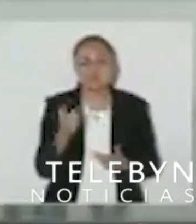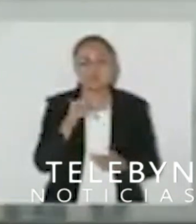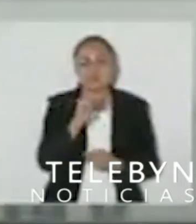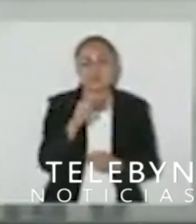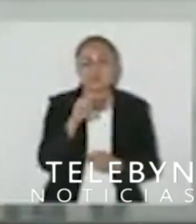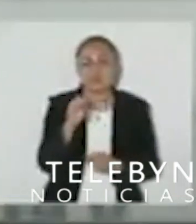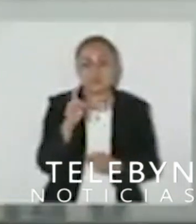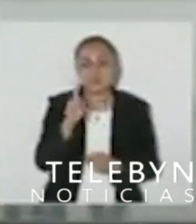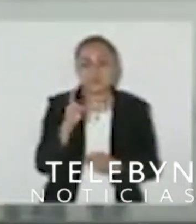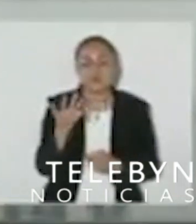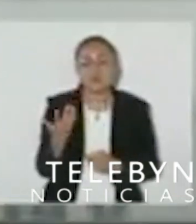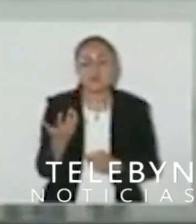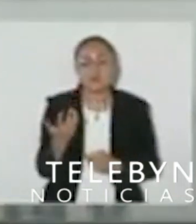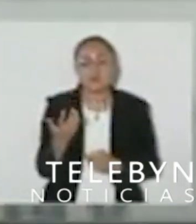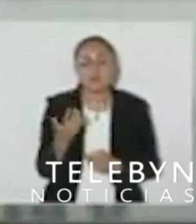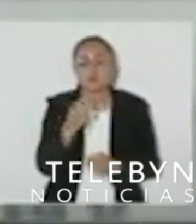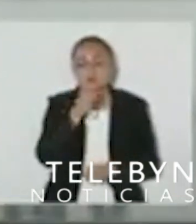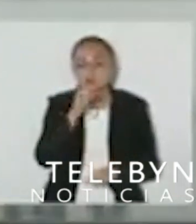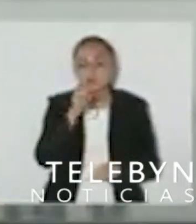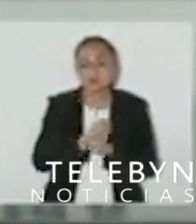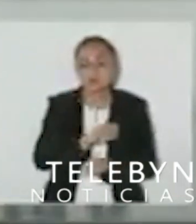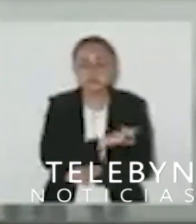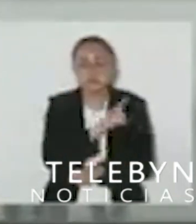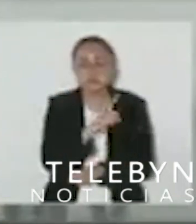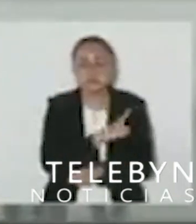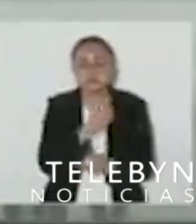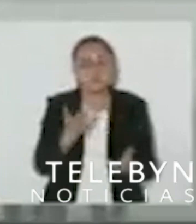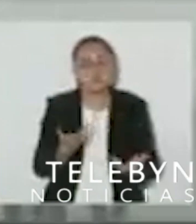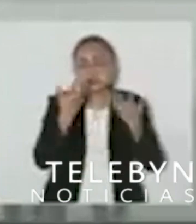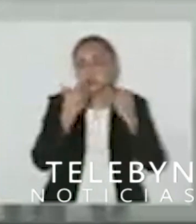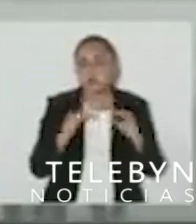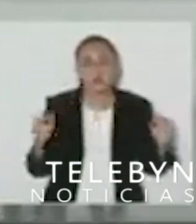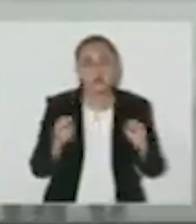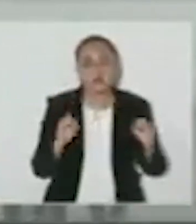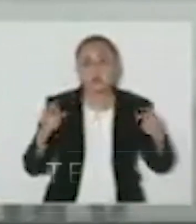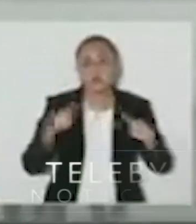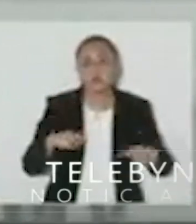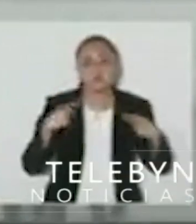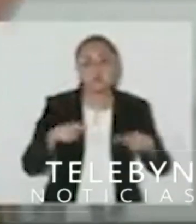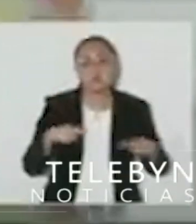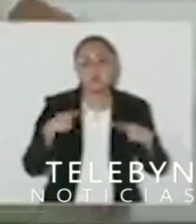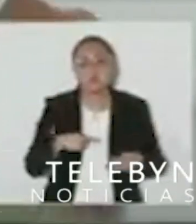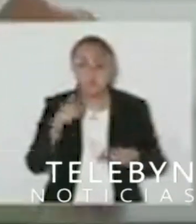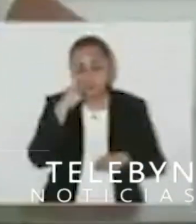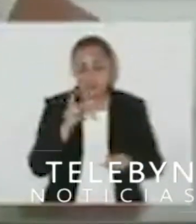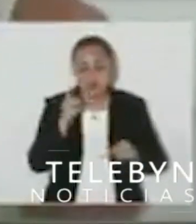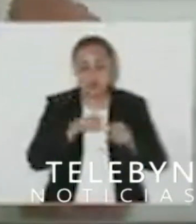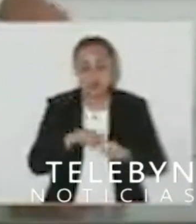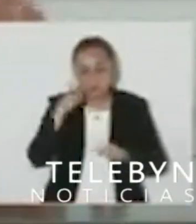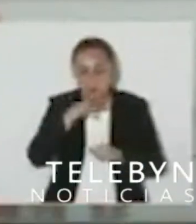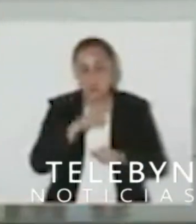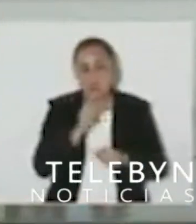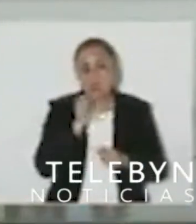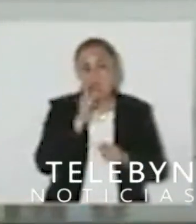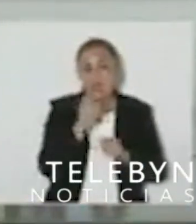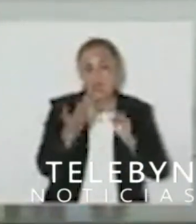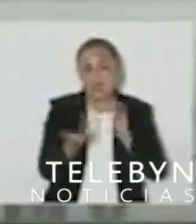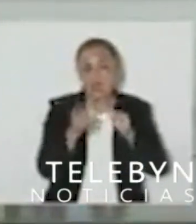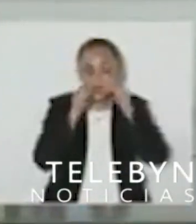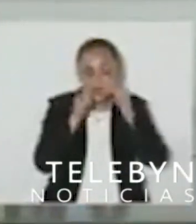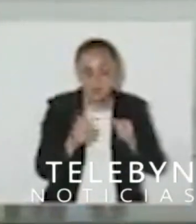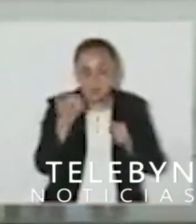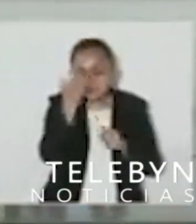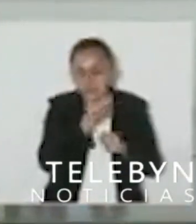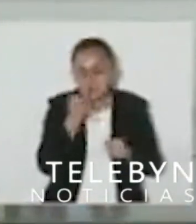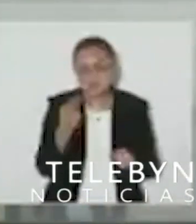issstem y la secretaría de salud y no tenemos ningún paciente que haya tenido alguna